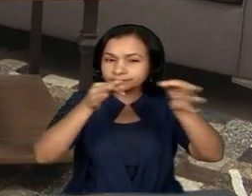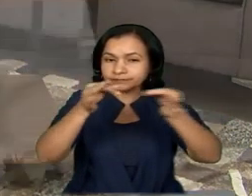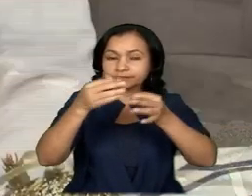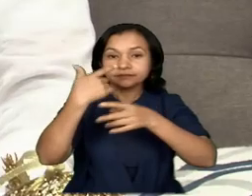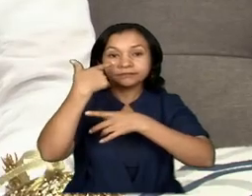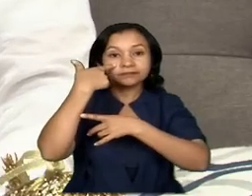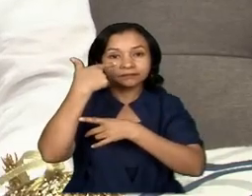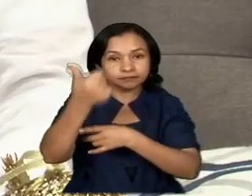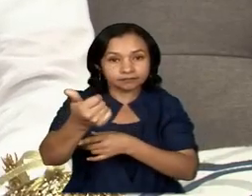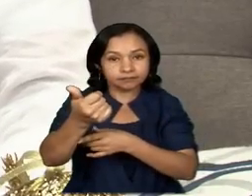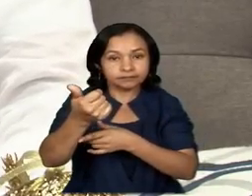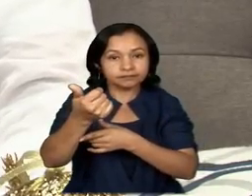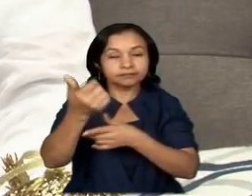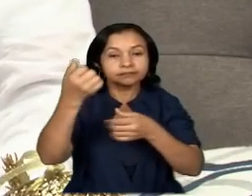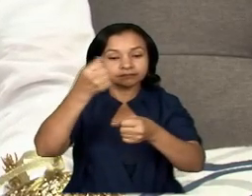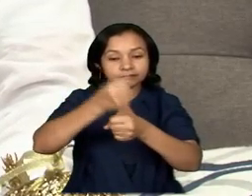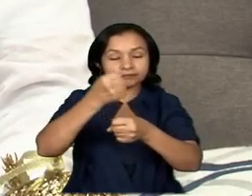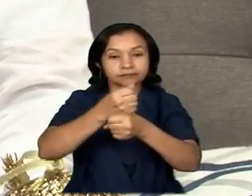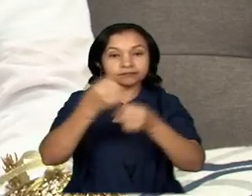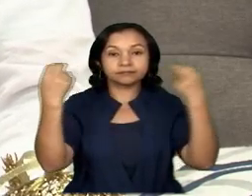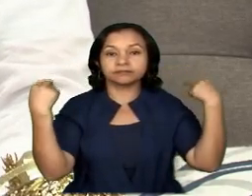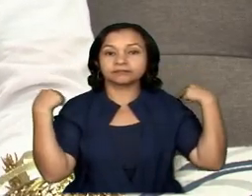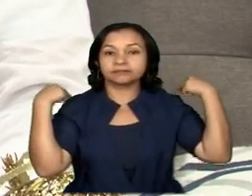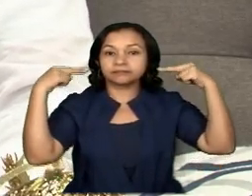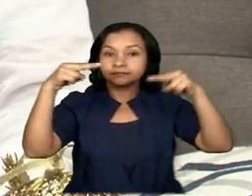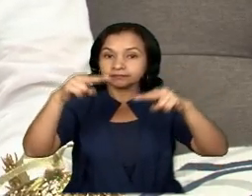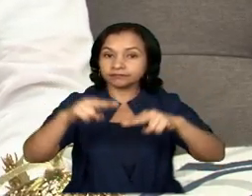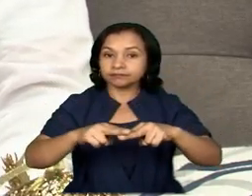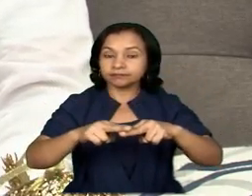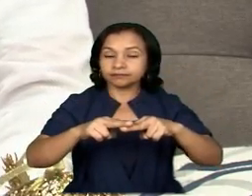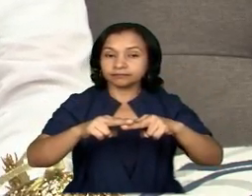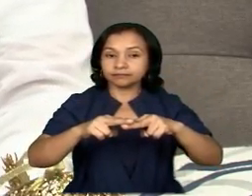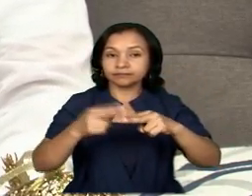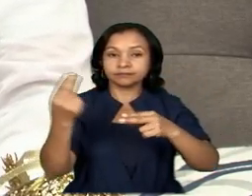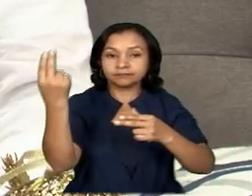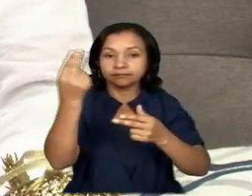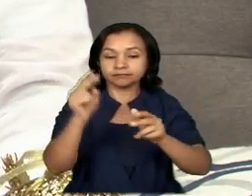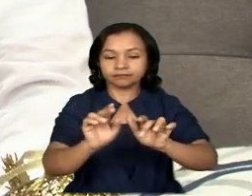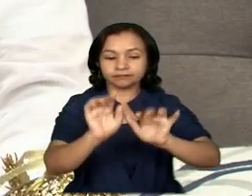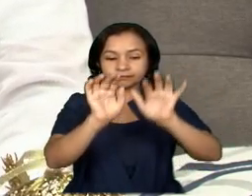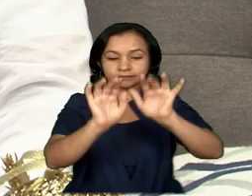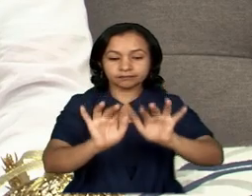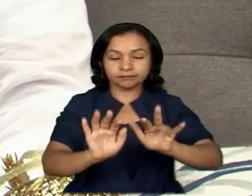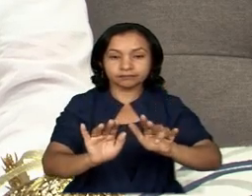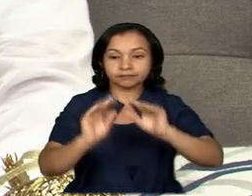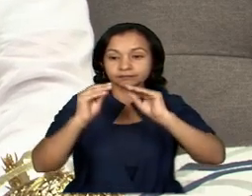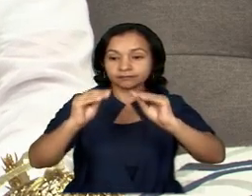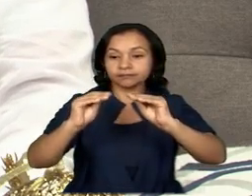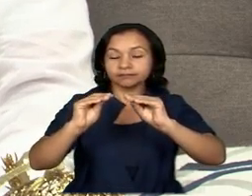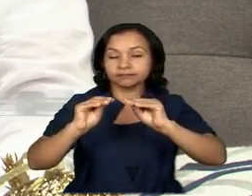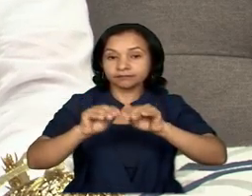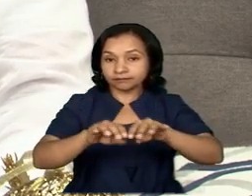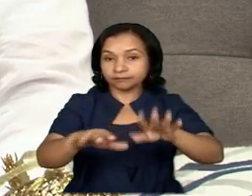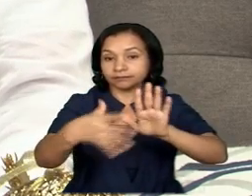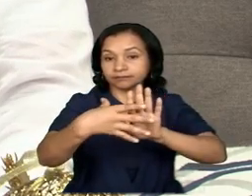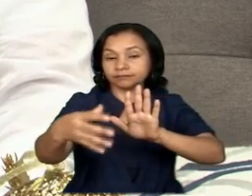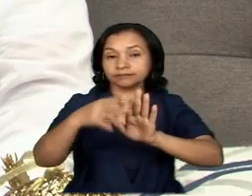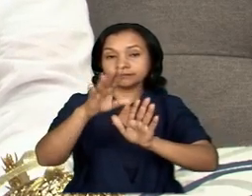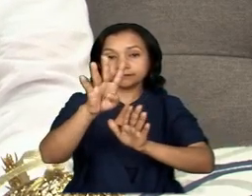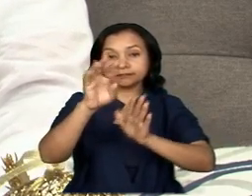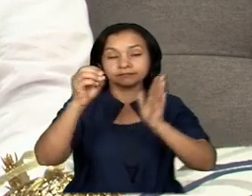reconocer el papel de los docentes en el avance en el uso de tecnologías con fines educativos. Este año